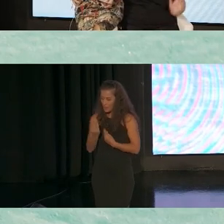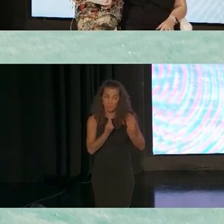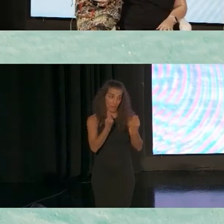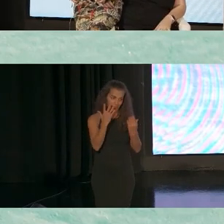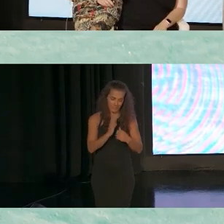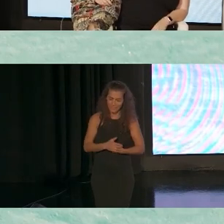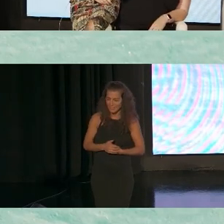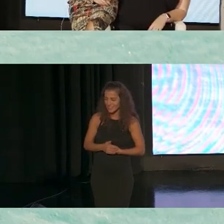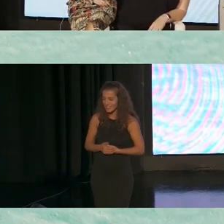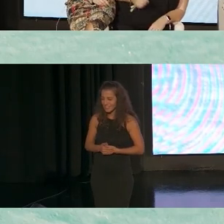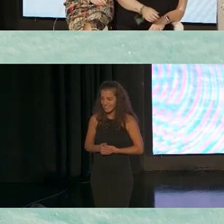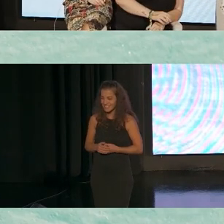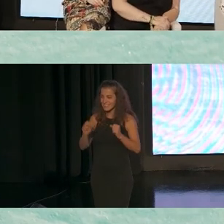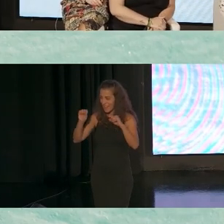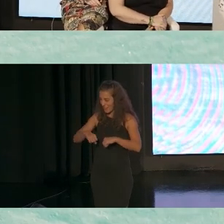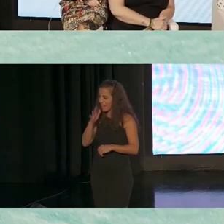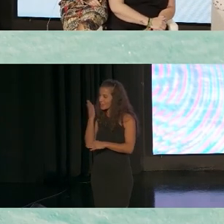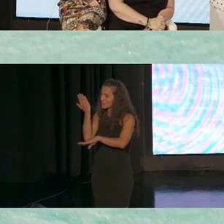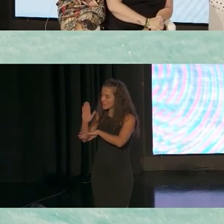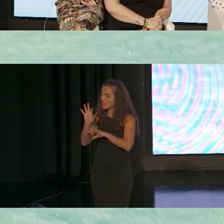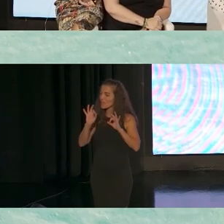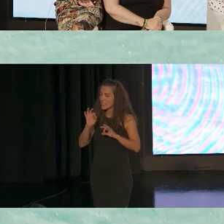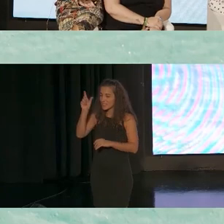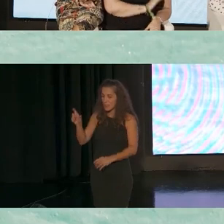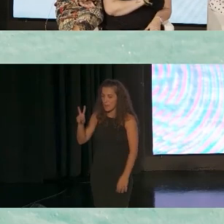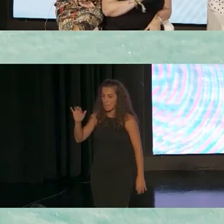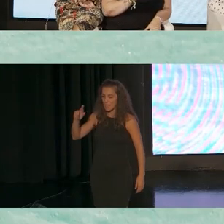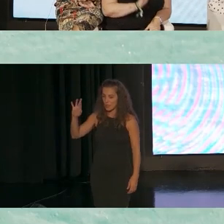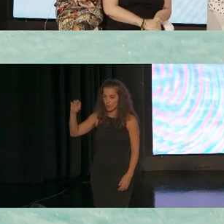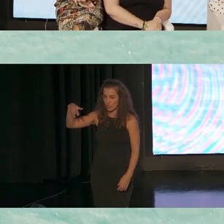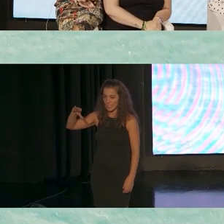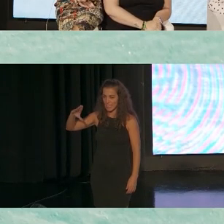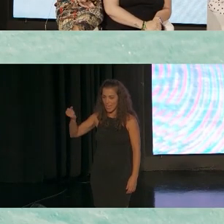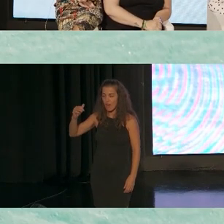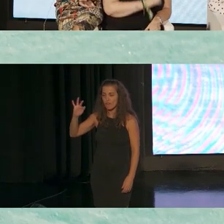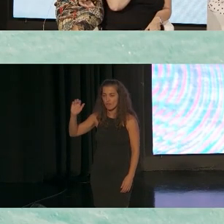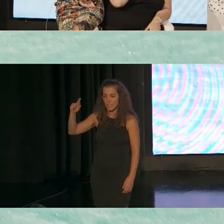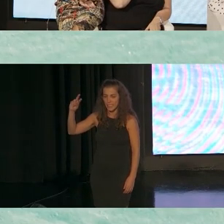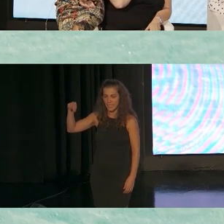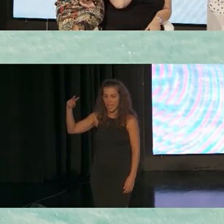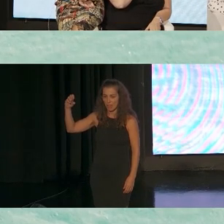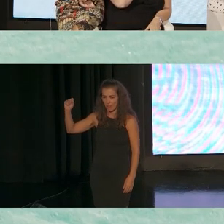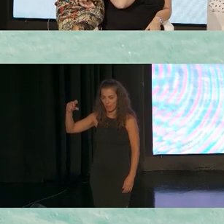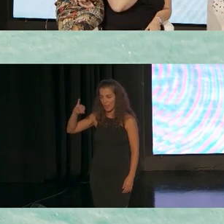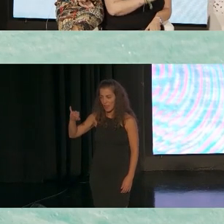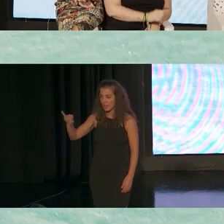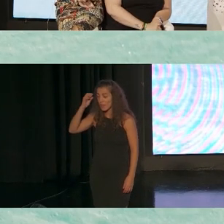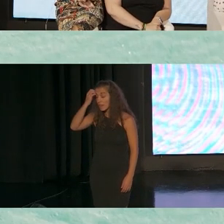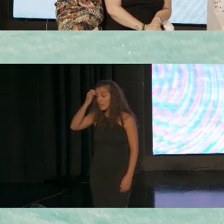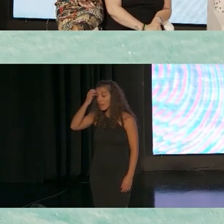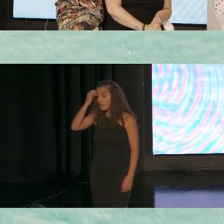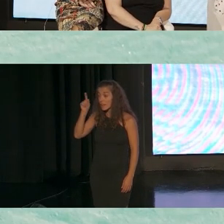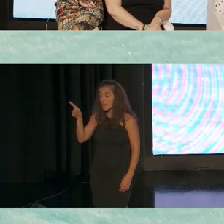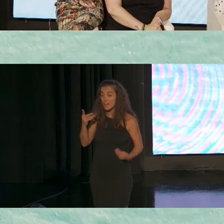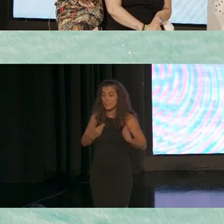mejor vale os voy a presentar a Verónica Fernández Como hemos dicho antes la vida les llevó a